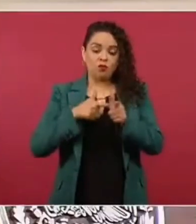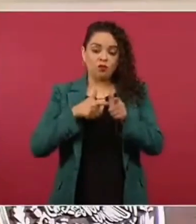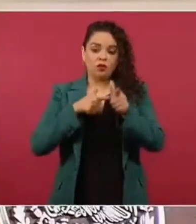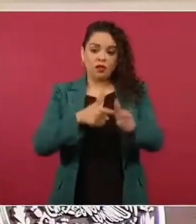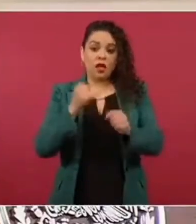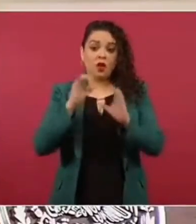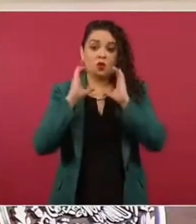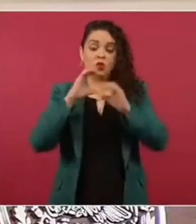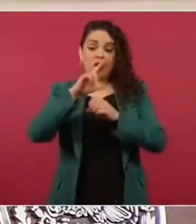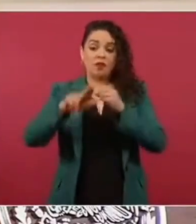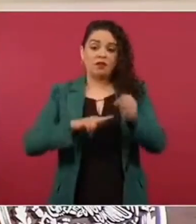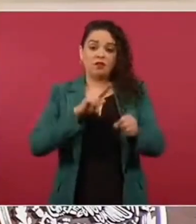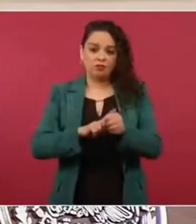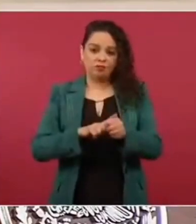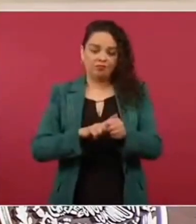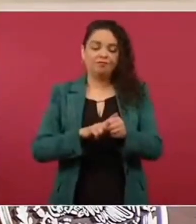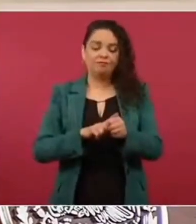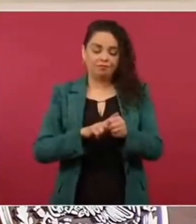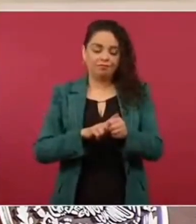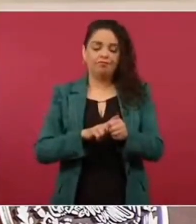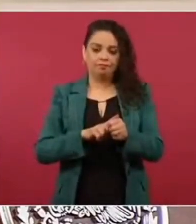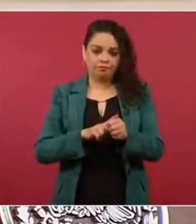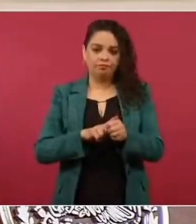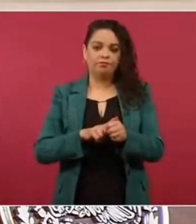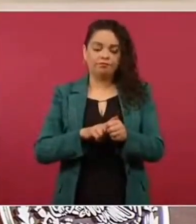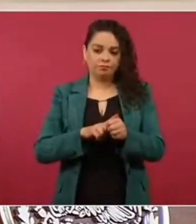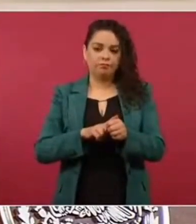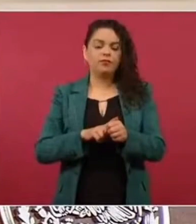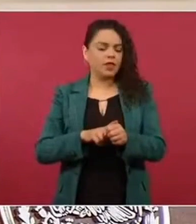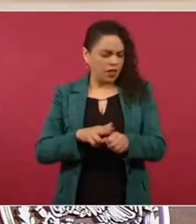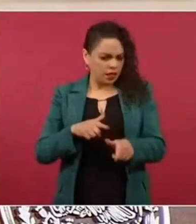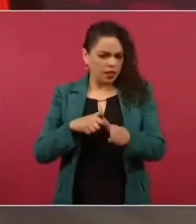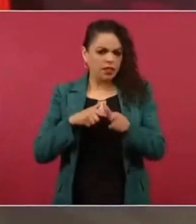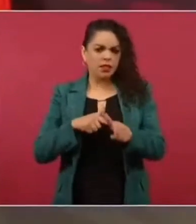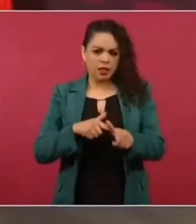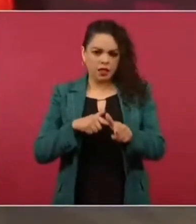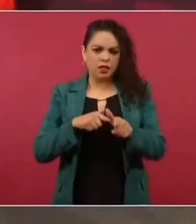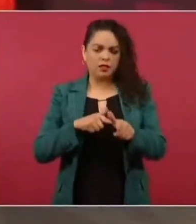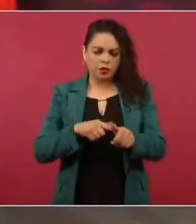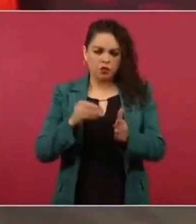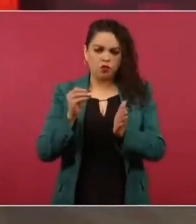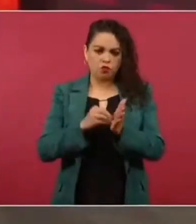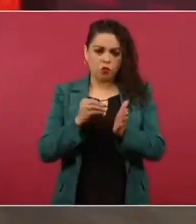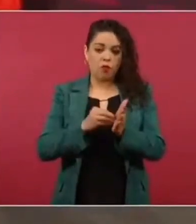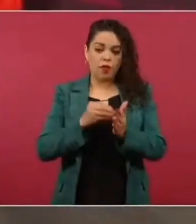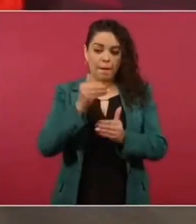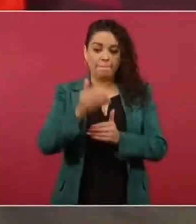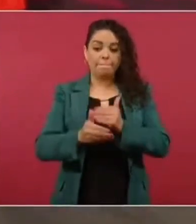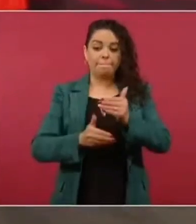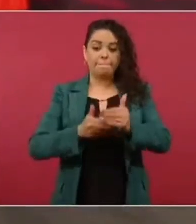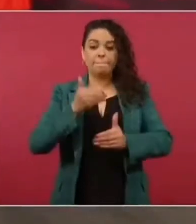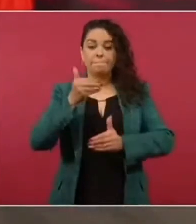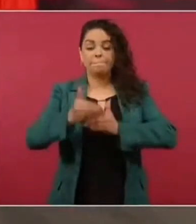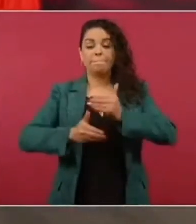y ya se va avanzando para